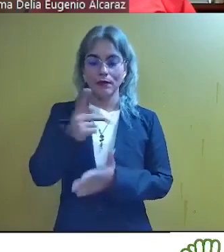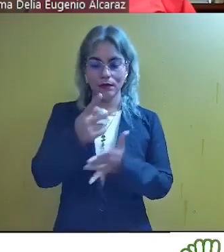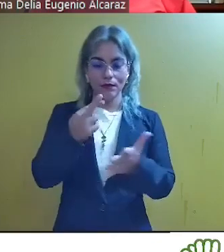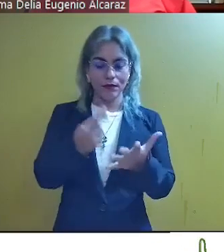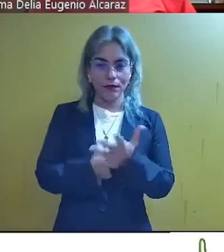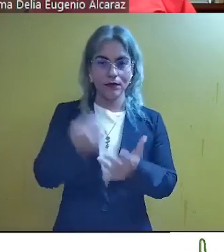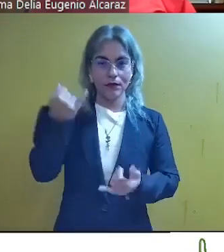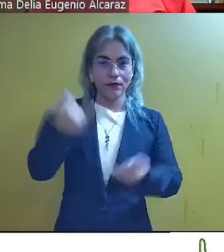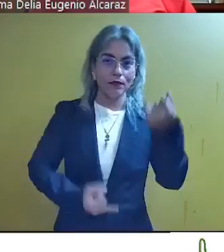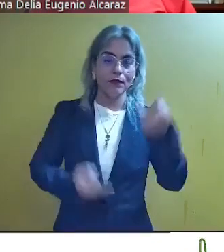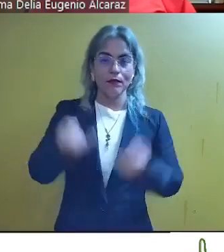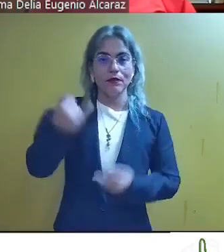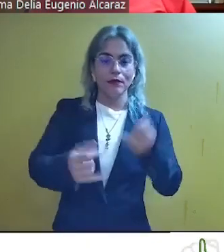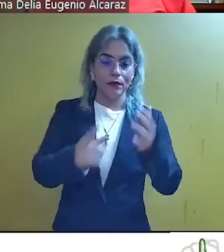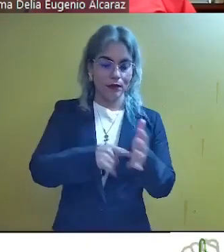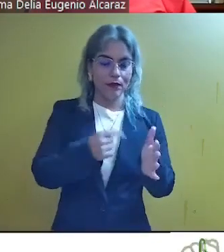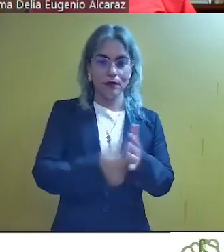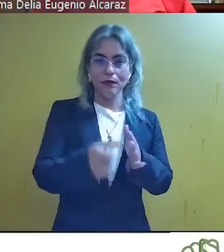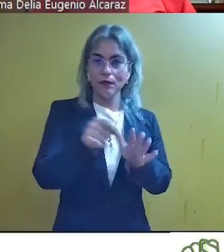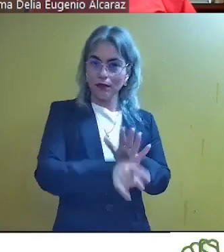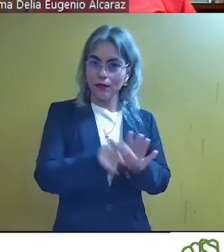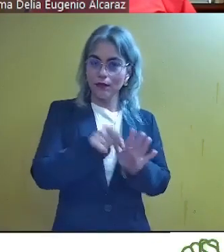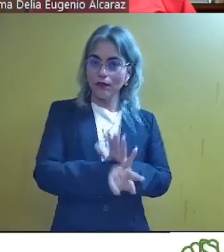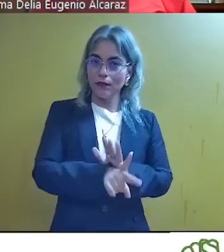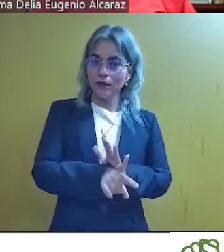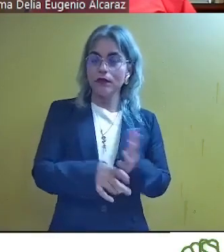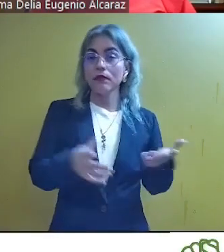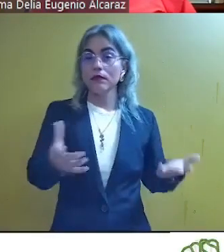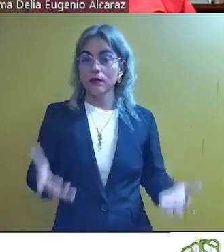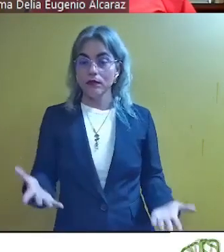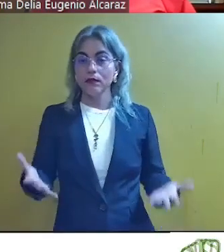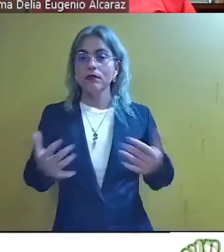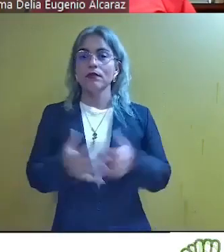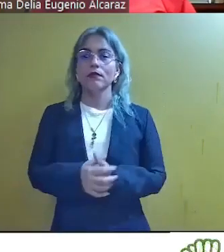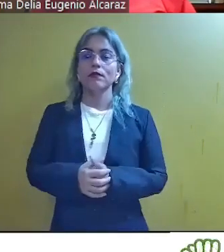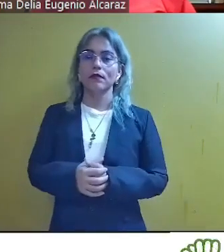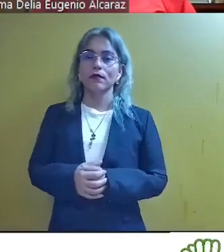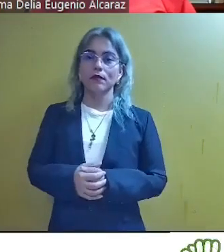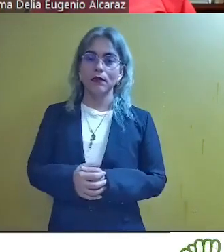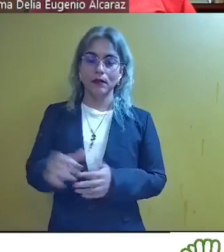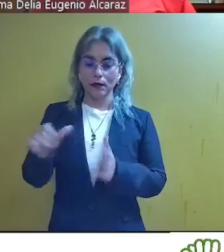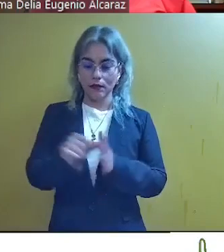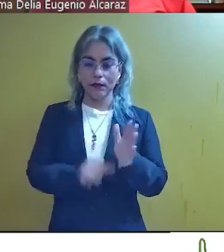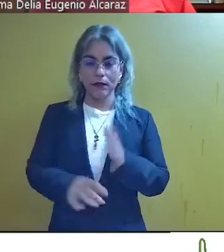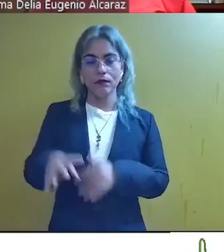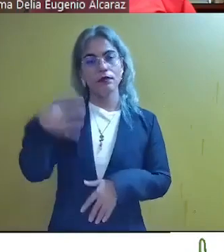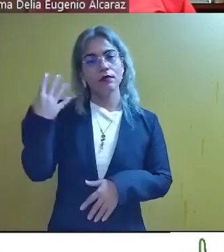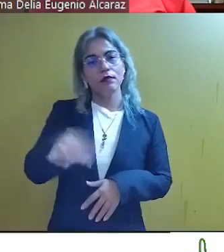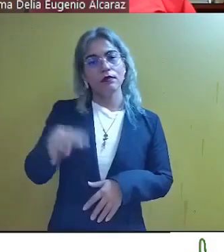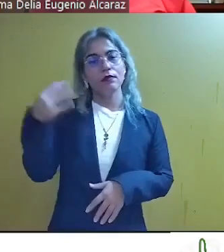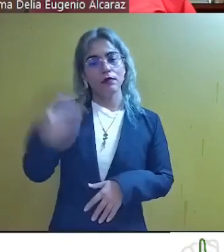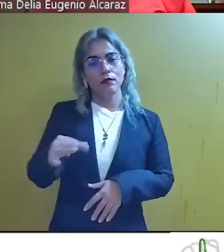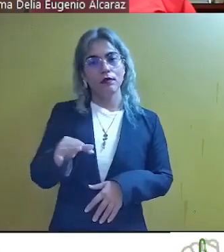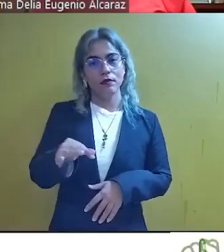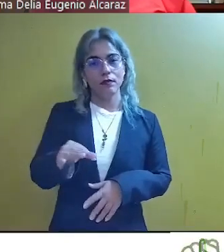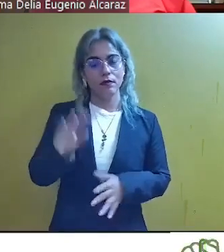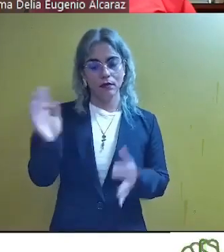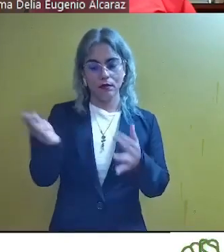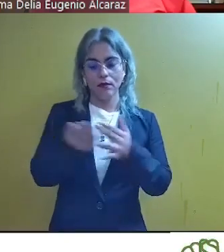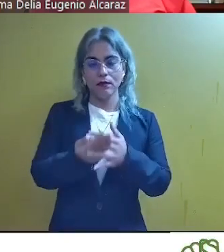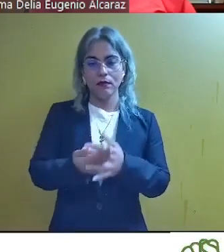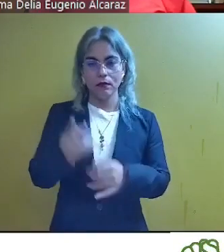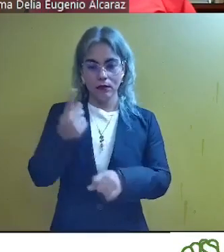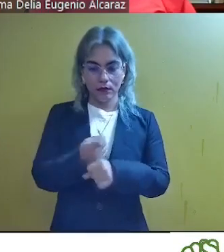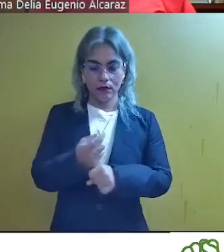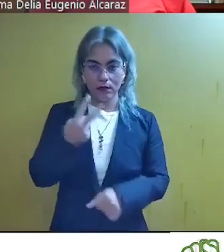juicio electoral ciudadano se actualiza la causal de improcedencia prevista por el artículo 14, fracción primera, relacionada con la fracción segunda